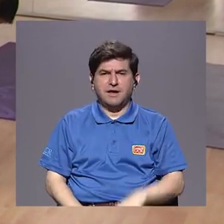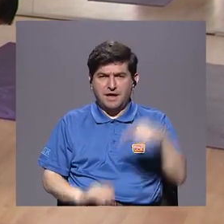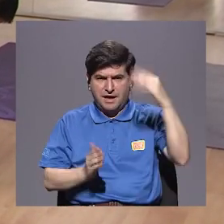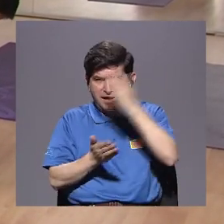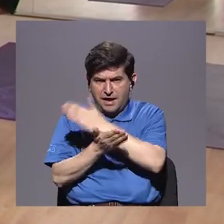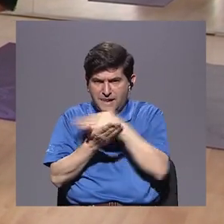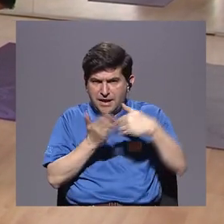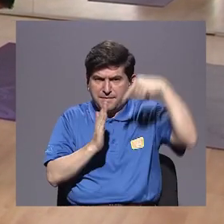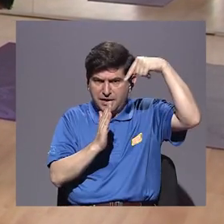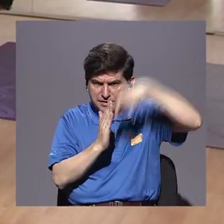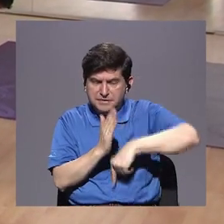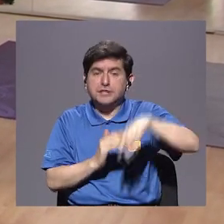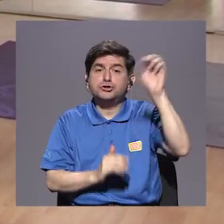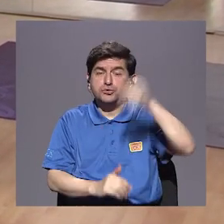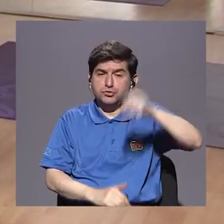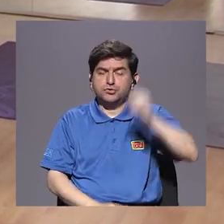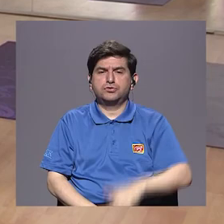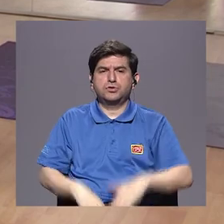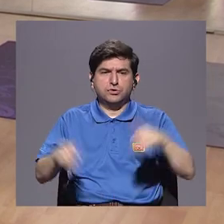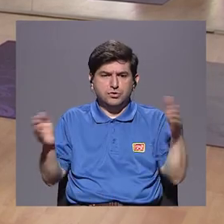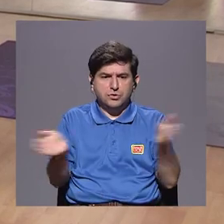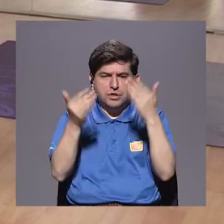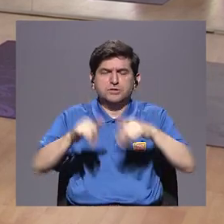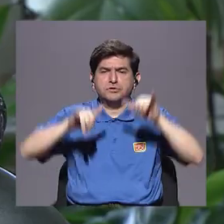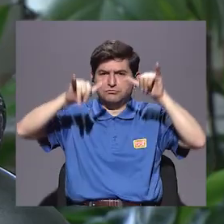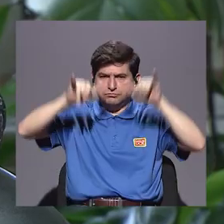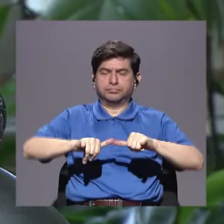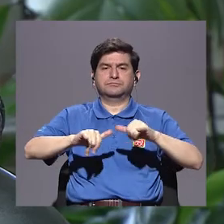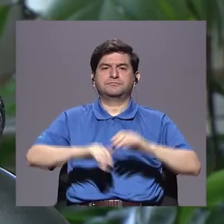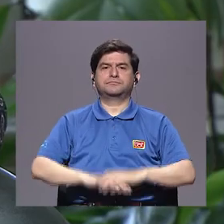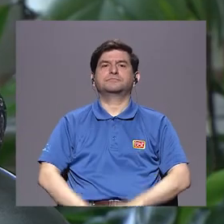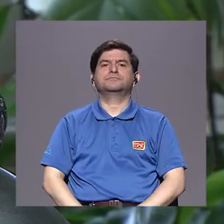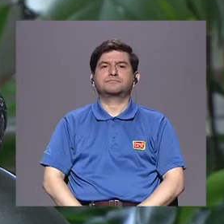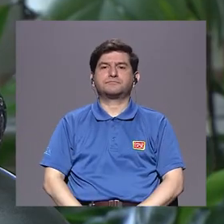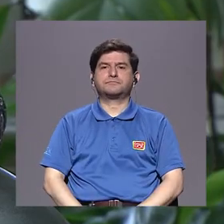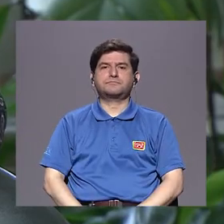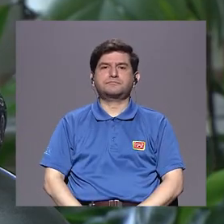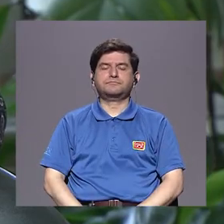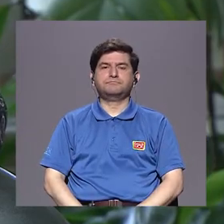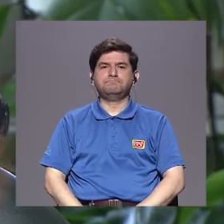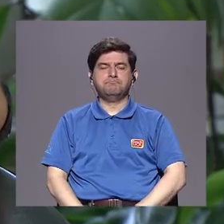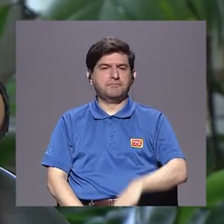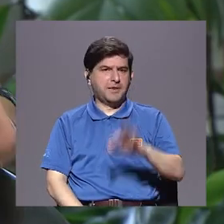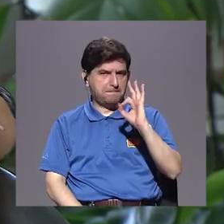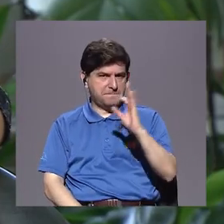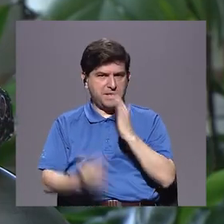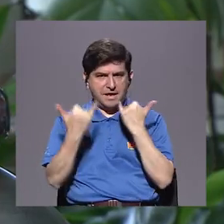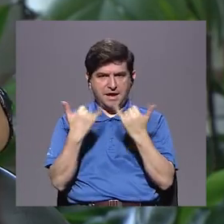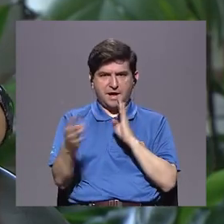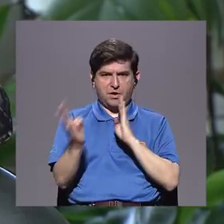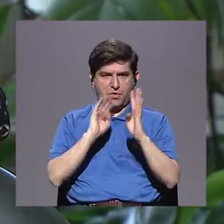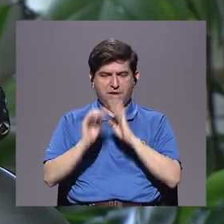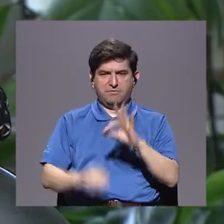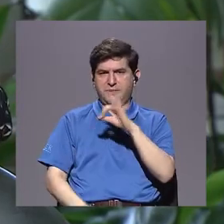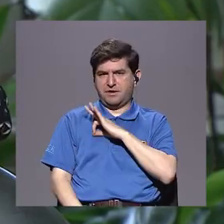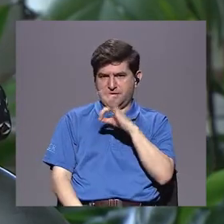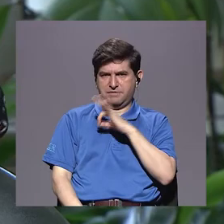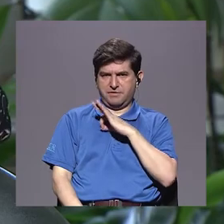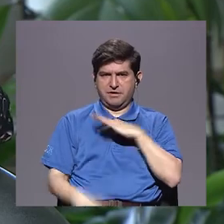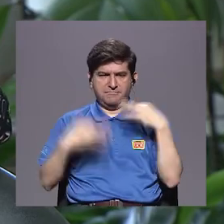zona profunda. Es una zona profunda que va a estimular su estabilidad. Y bueno, hablemos de